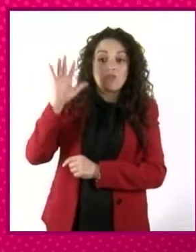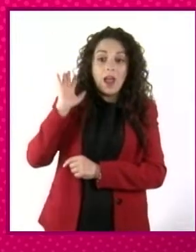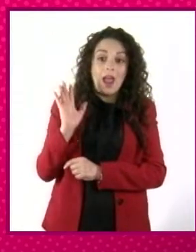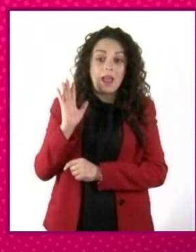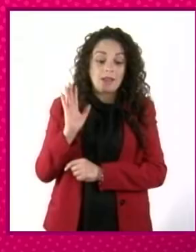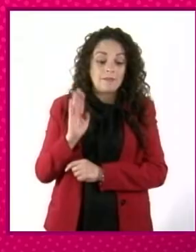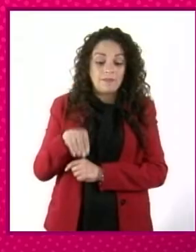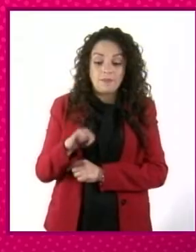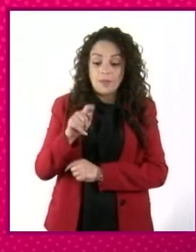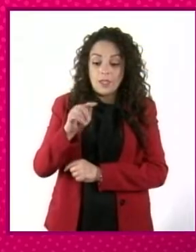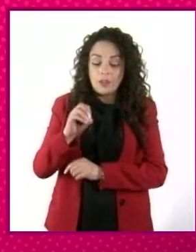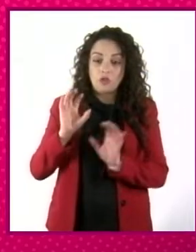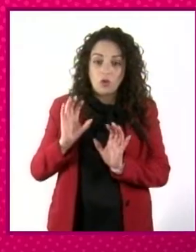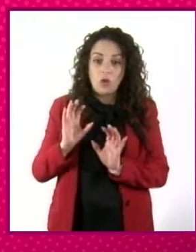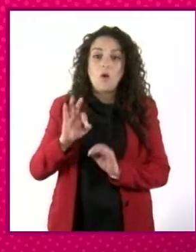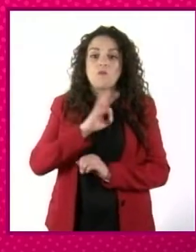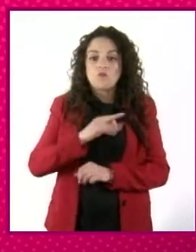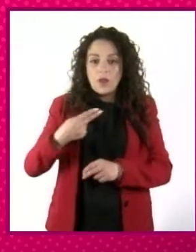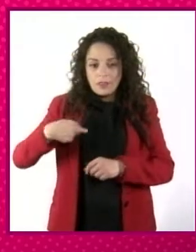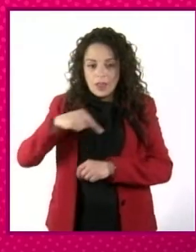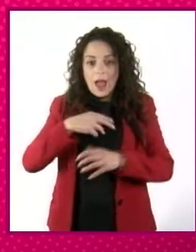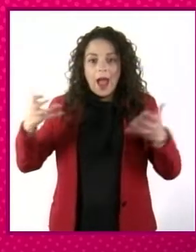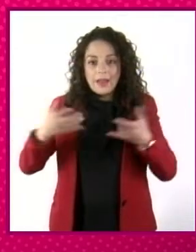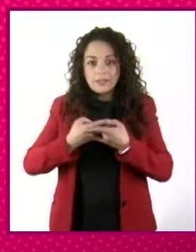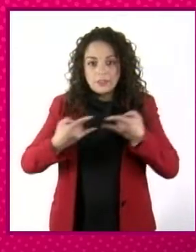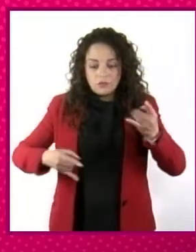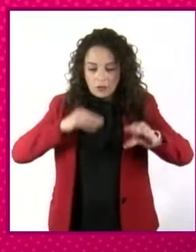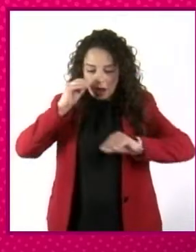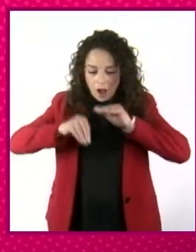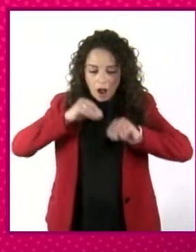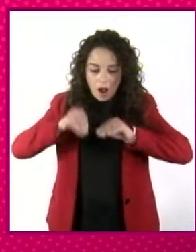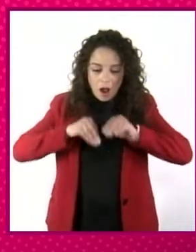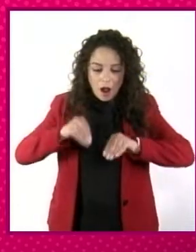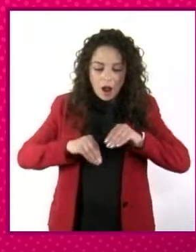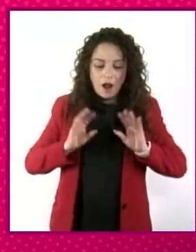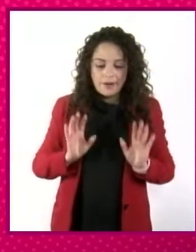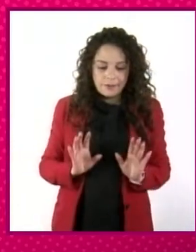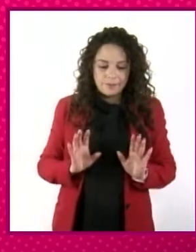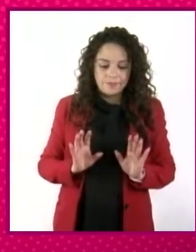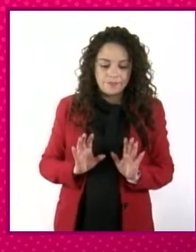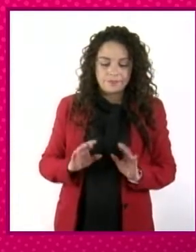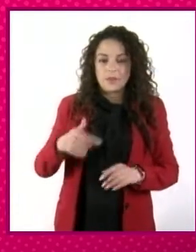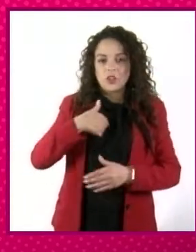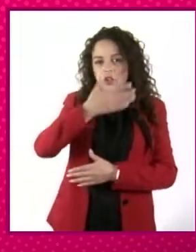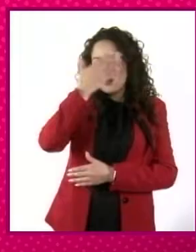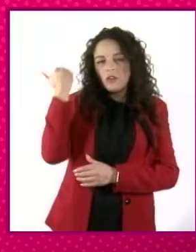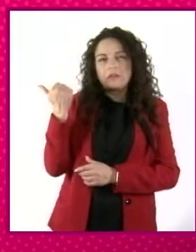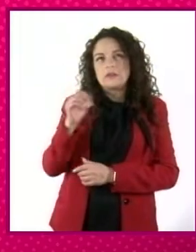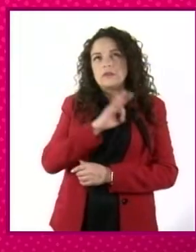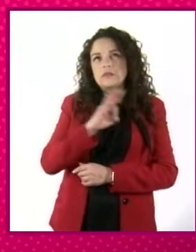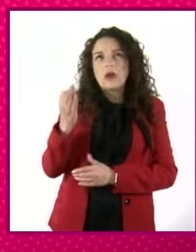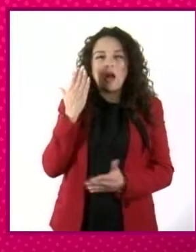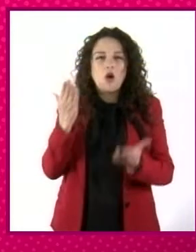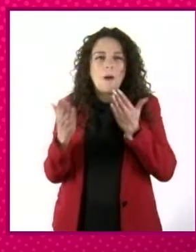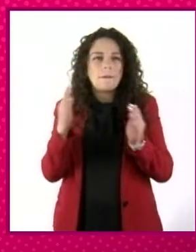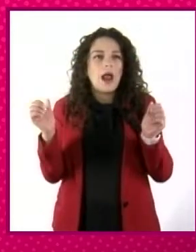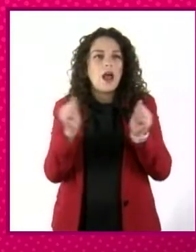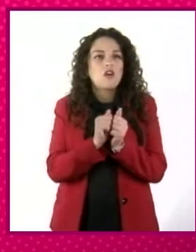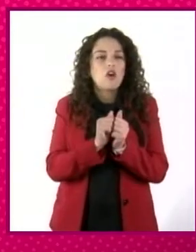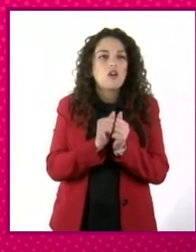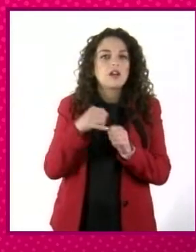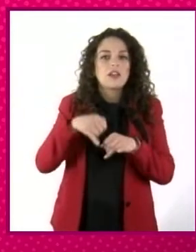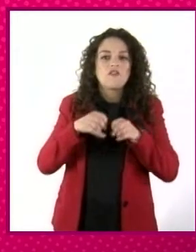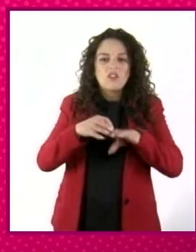historia que podemos reconstruir. Es un poco como, no sé si valga la comparación, ahorita las fake news. ¿Cómo sabes que lo que